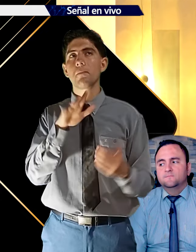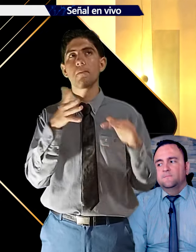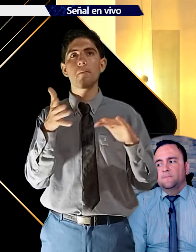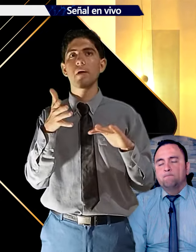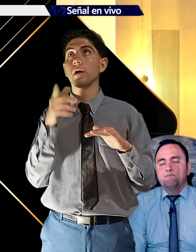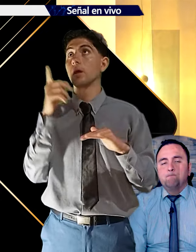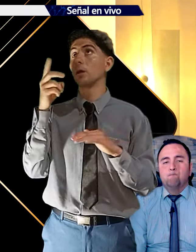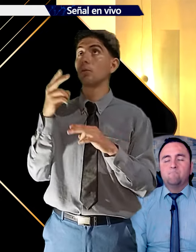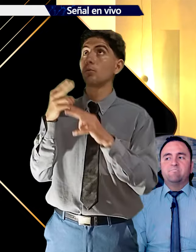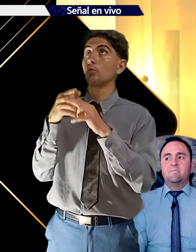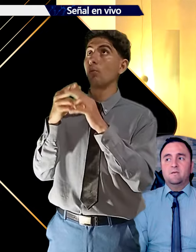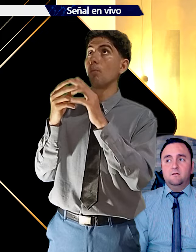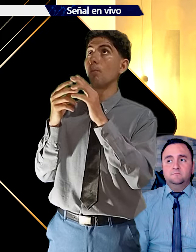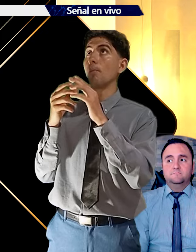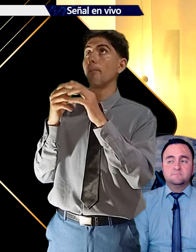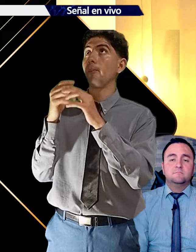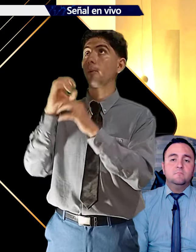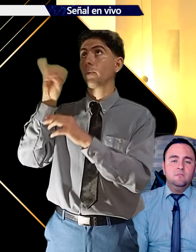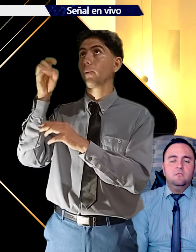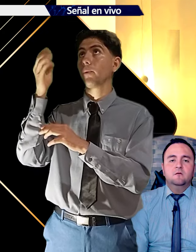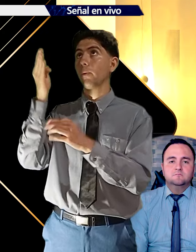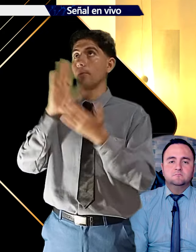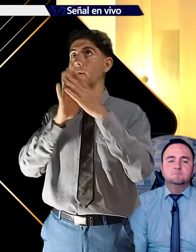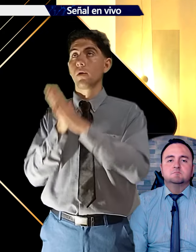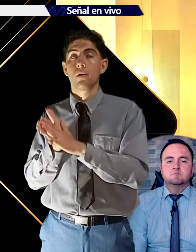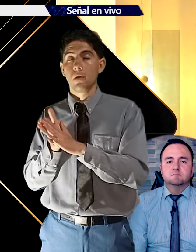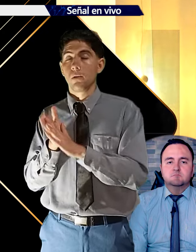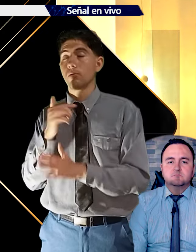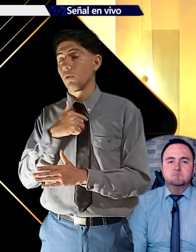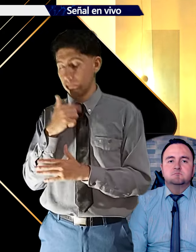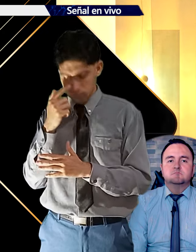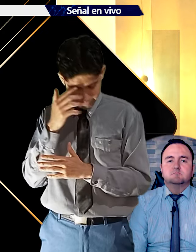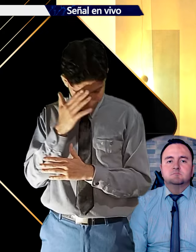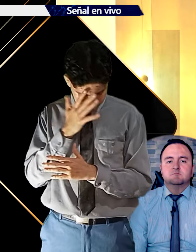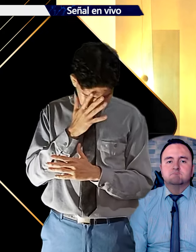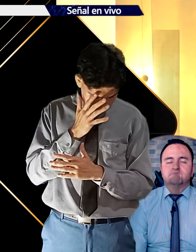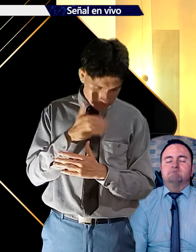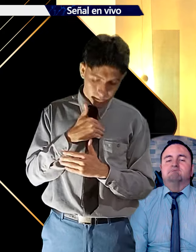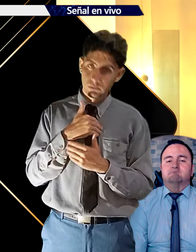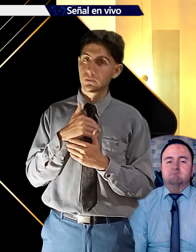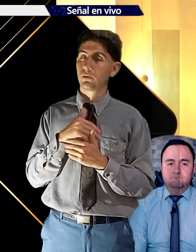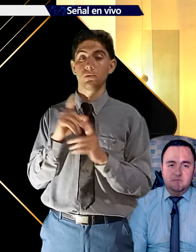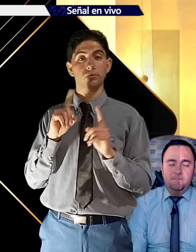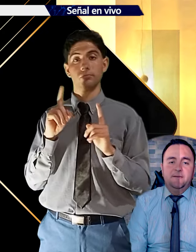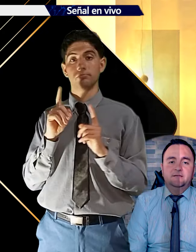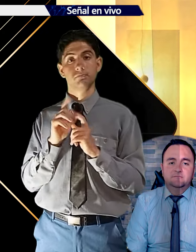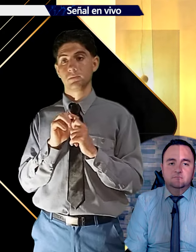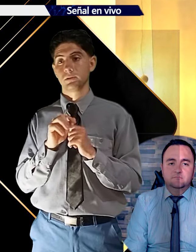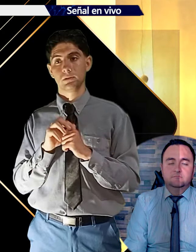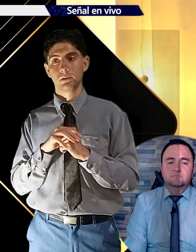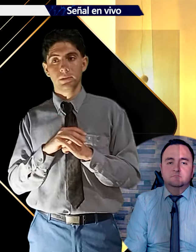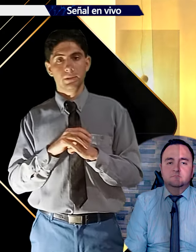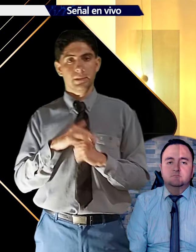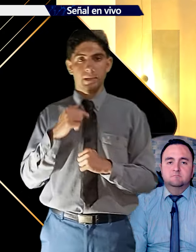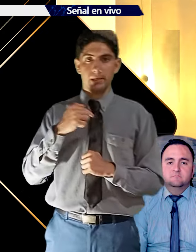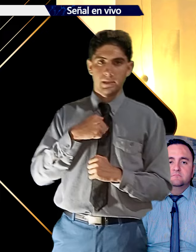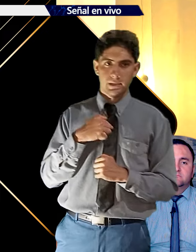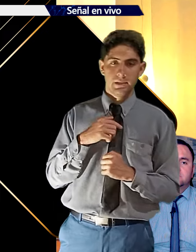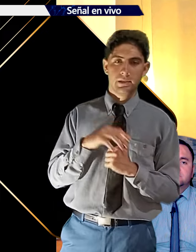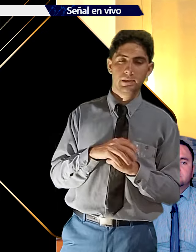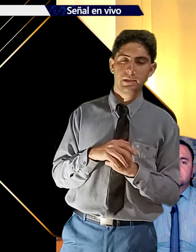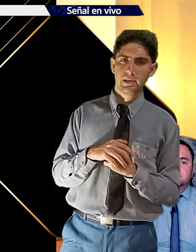siquiera a la hora de la muerte digo: oh Jehová, que ellos mueran, porque mira que tu nombre fue pisoteado. Claro, yo fui culpable porque yo fui a abrir la puerta, pero